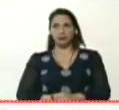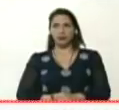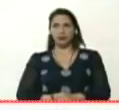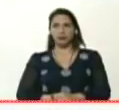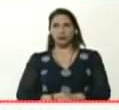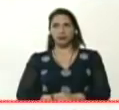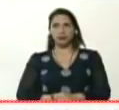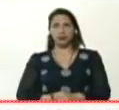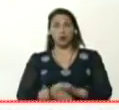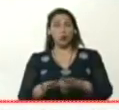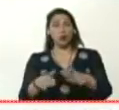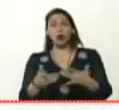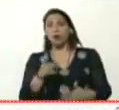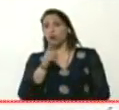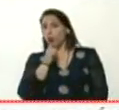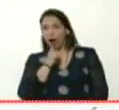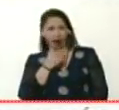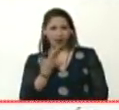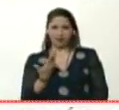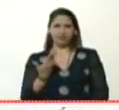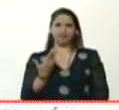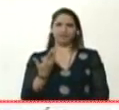Cuando no se tiene coherencia en los hechos.